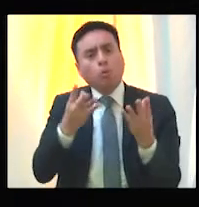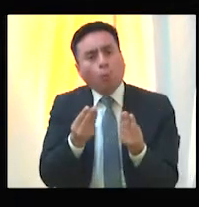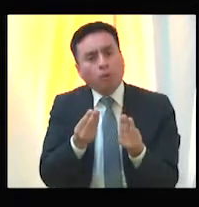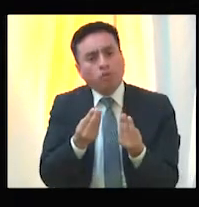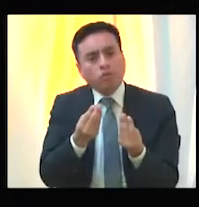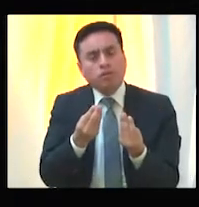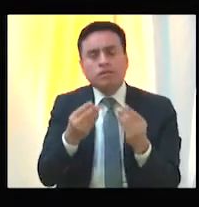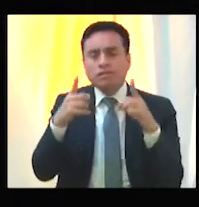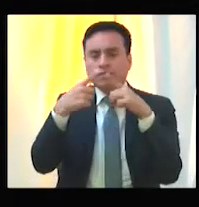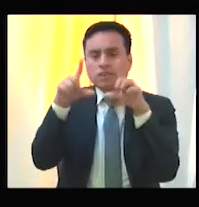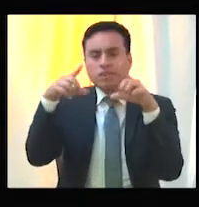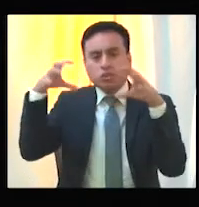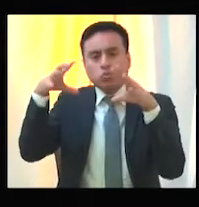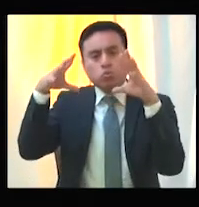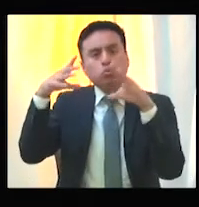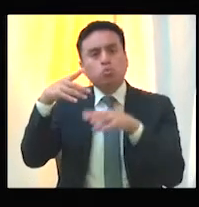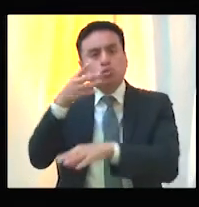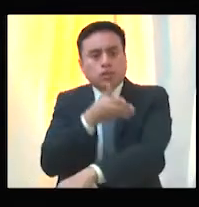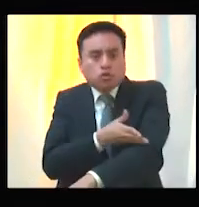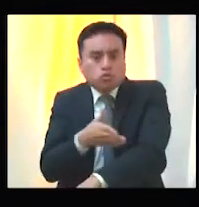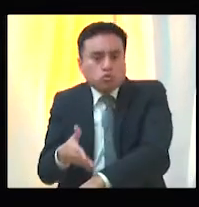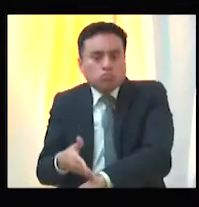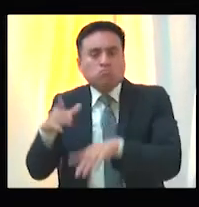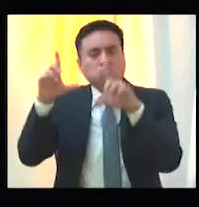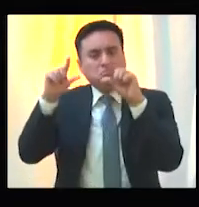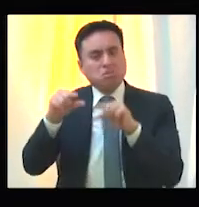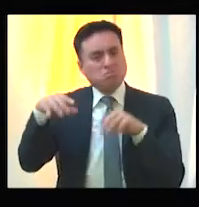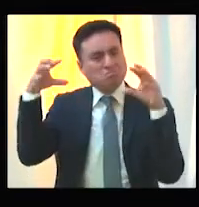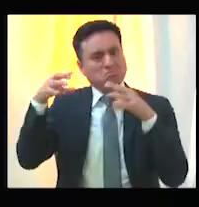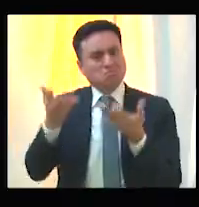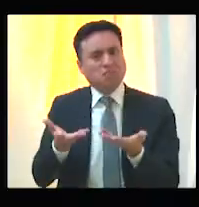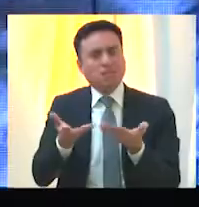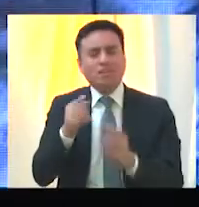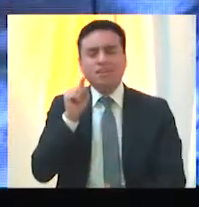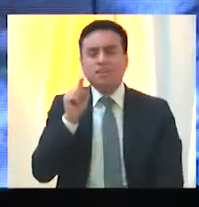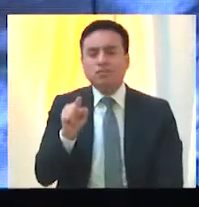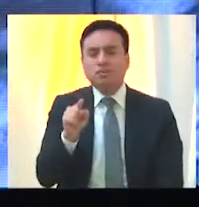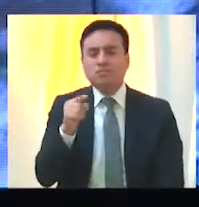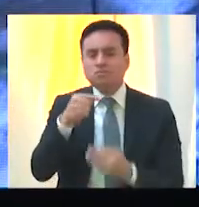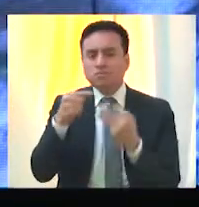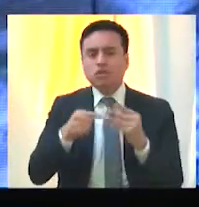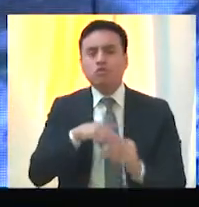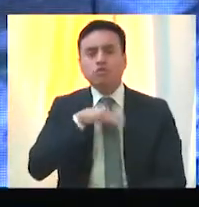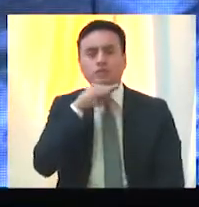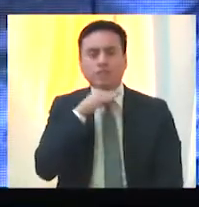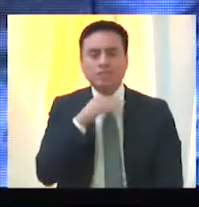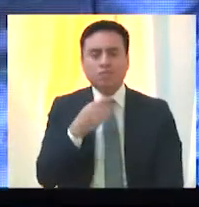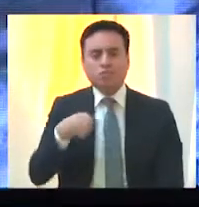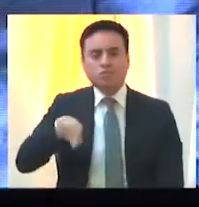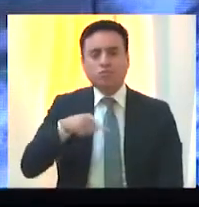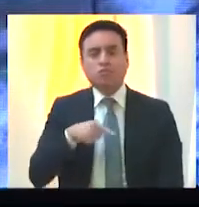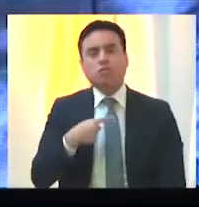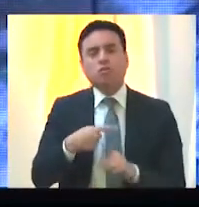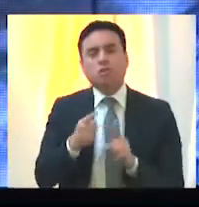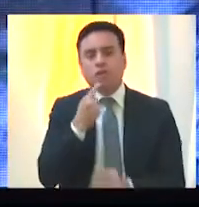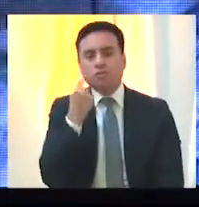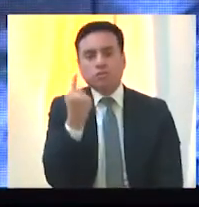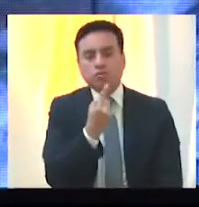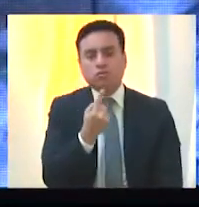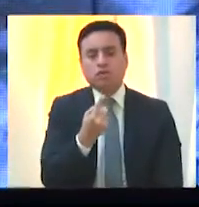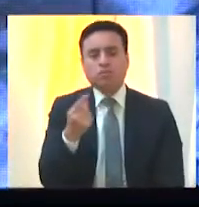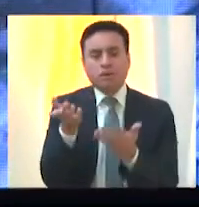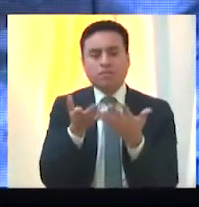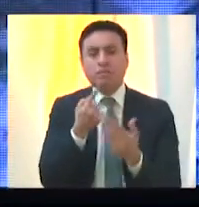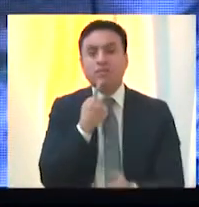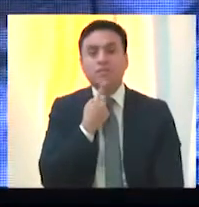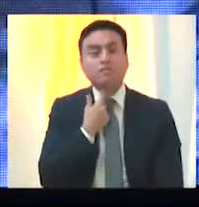estado disminuyendo la precipitación en la zona centro-sur. Creo que ese es detalle suficiente como para que vayamos a la siguiente pregunta. Todo esto parece